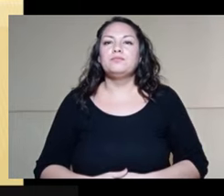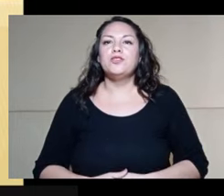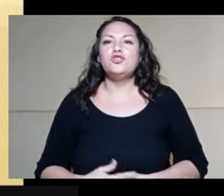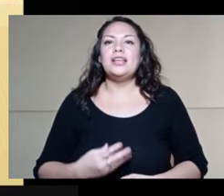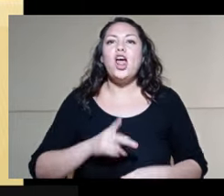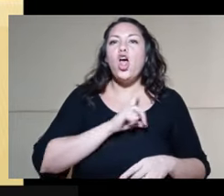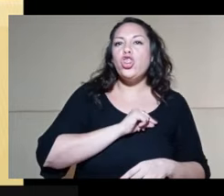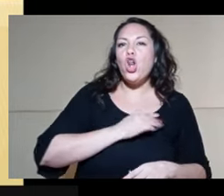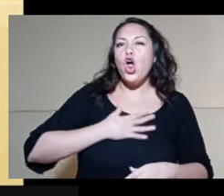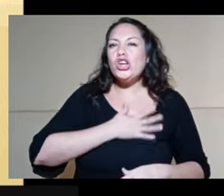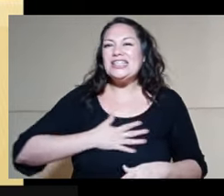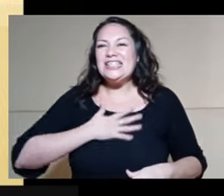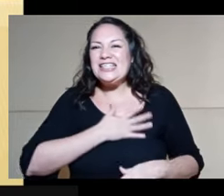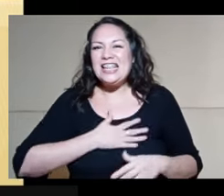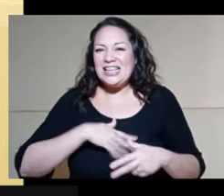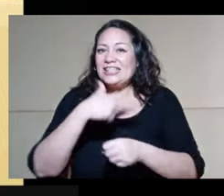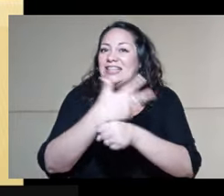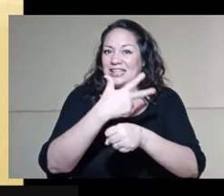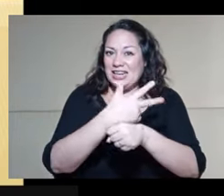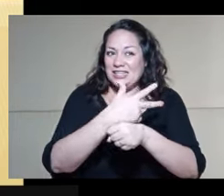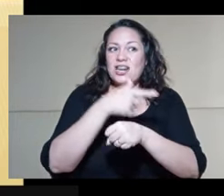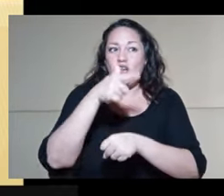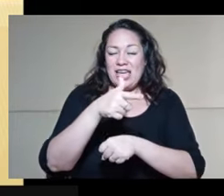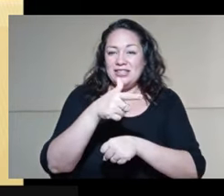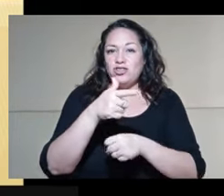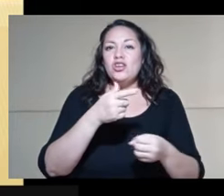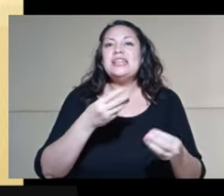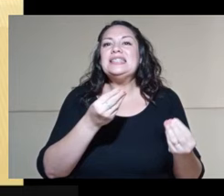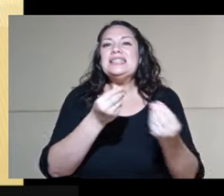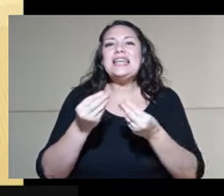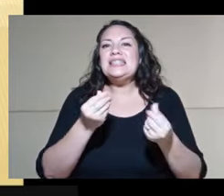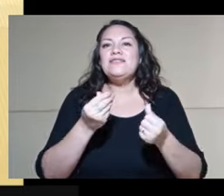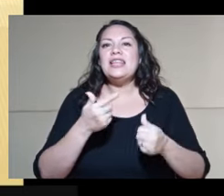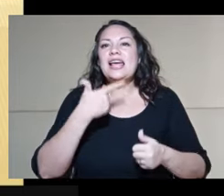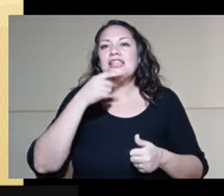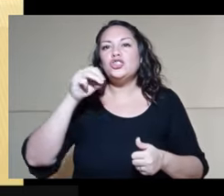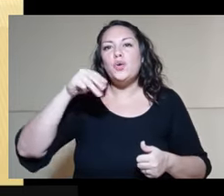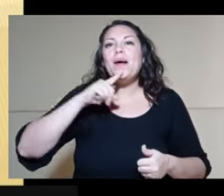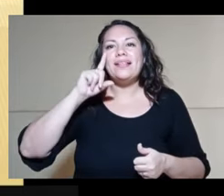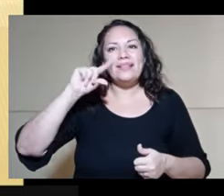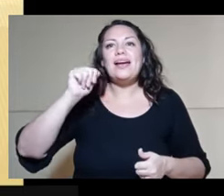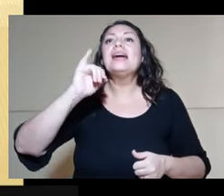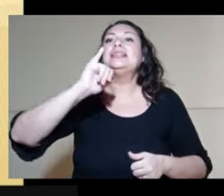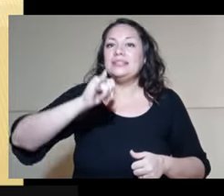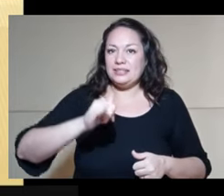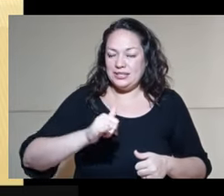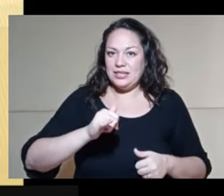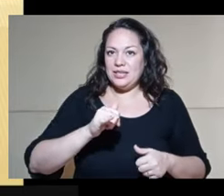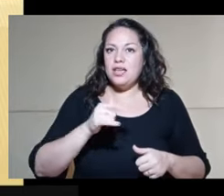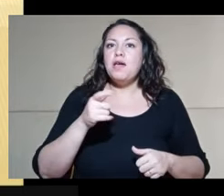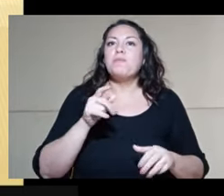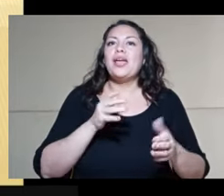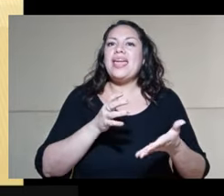eso, nosotros también el dolor lo incluimos en la sensibilidad somática, porque hay receptores para el